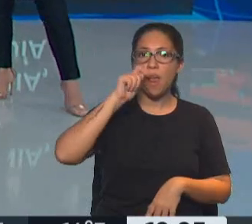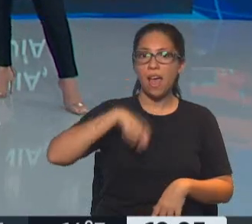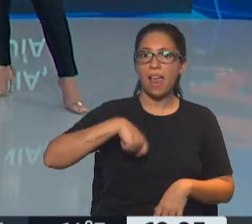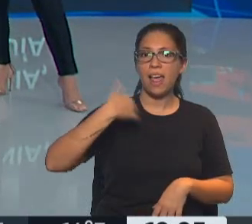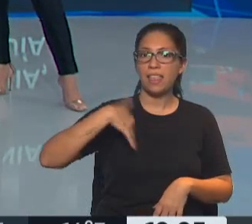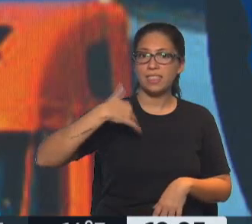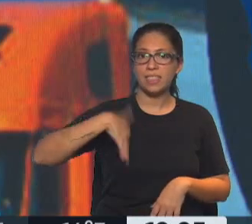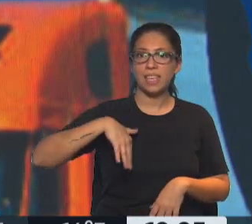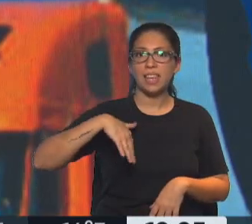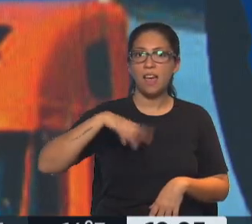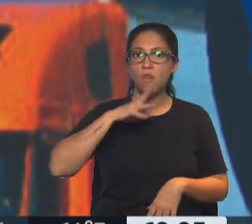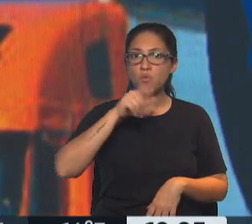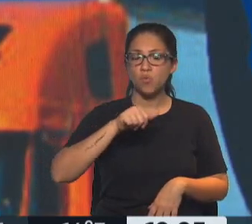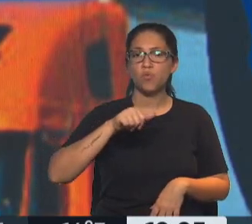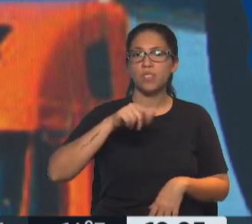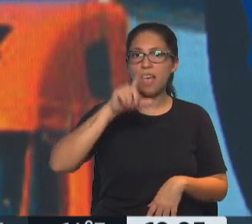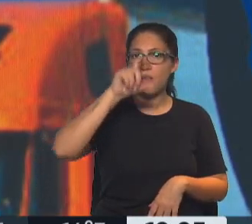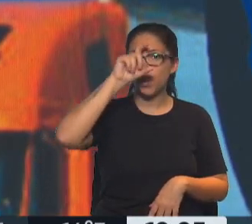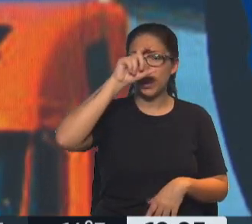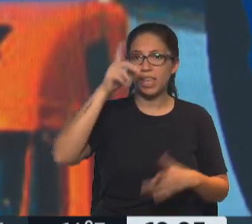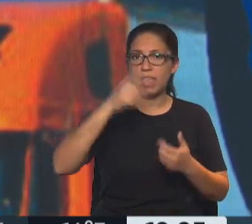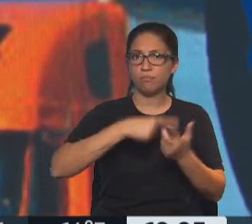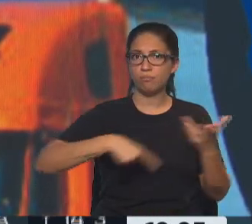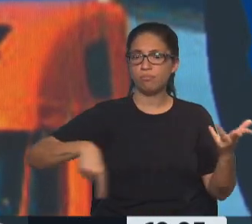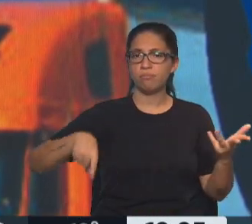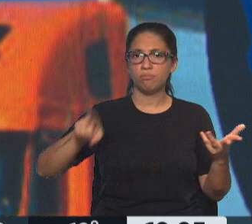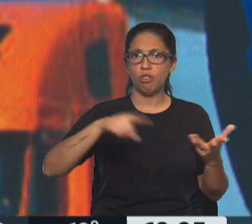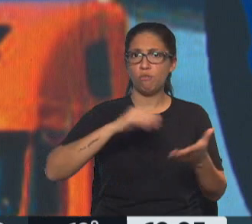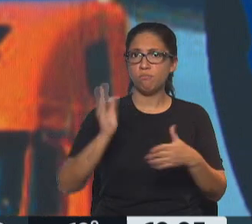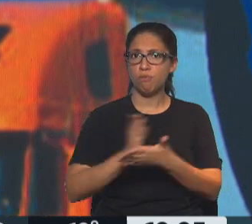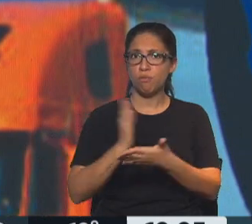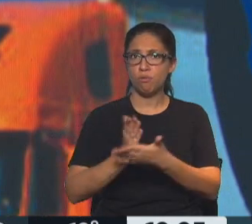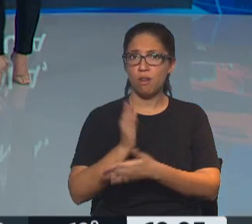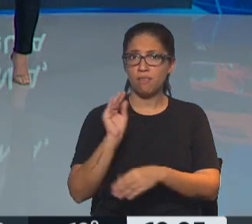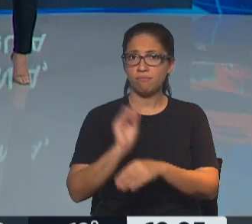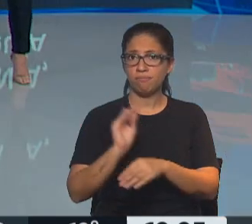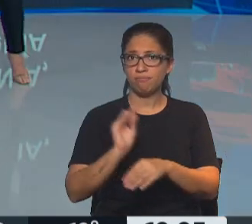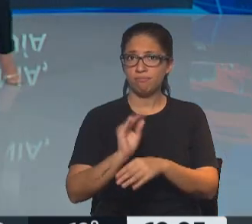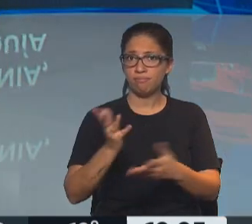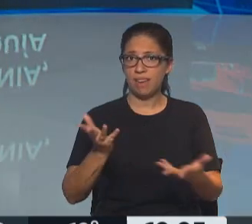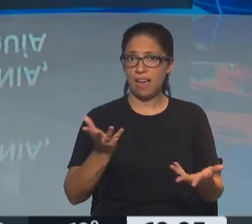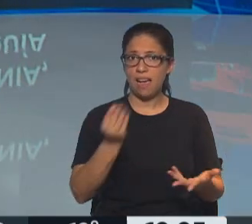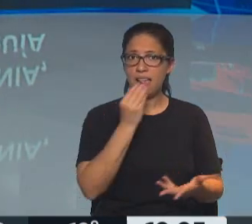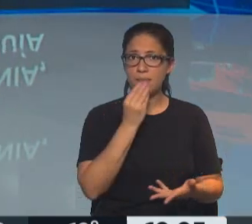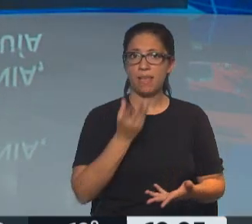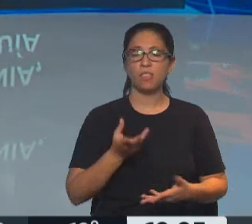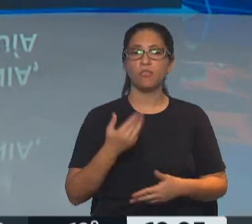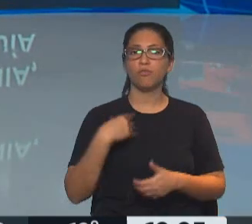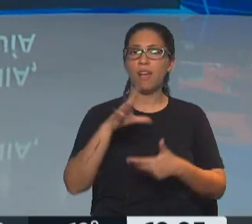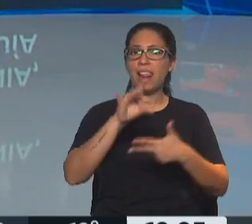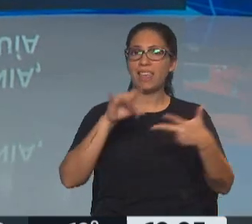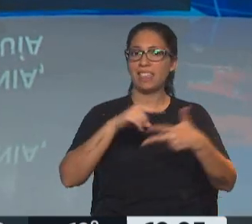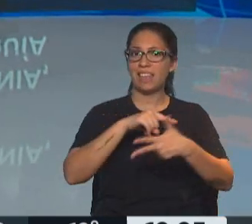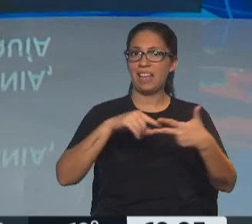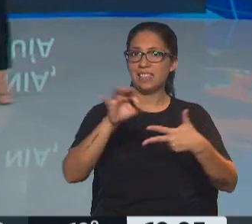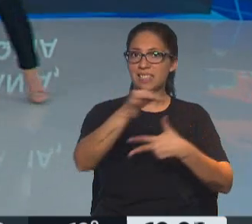Serbia, Turquía. Lo mismo. Estos son los países que producen alimentos. Estos 3 cultivos son los que elegí mostrarles, trigo, maíz,